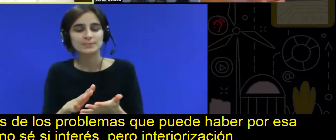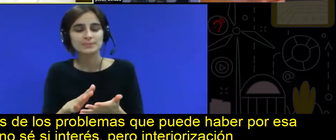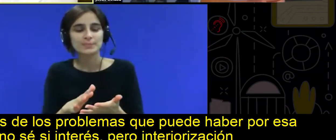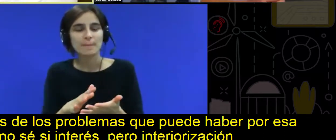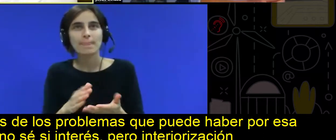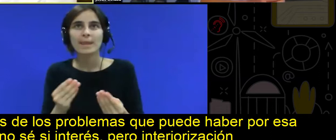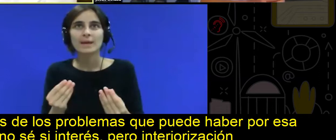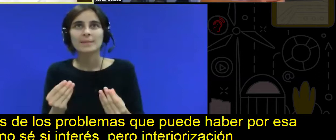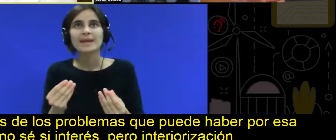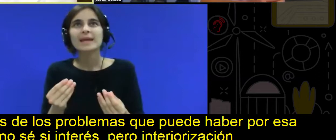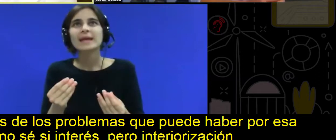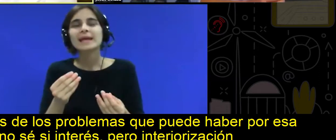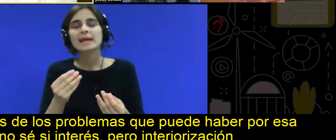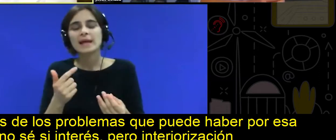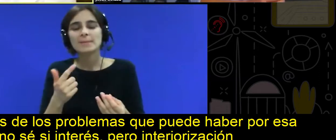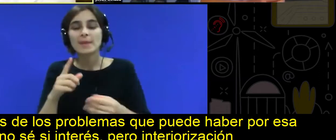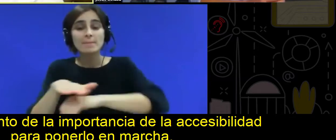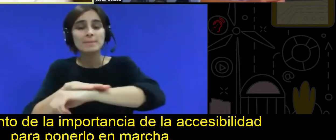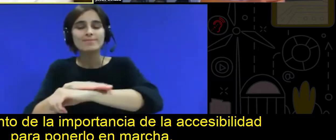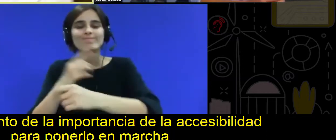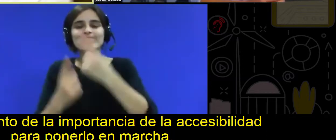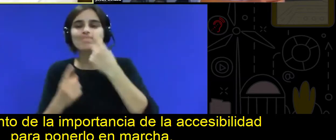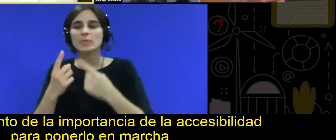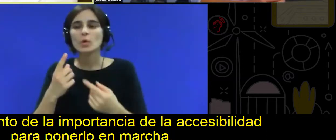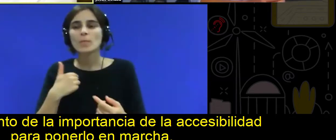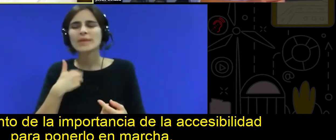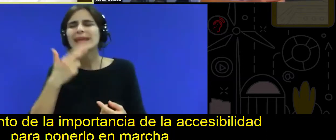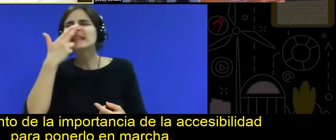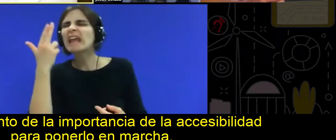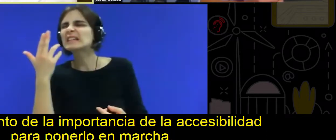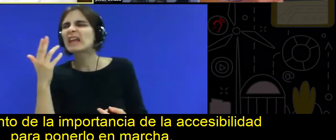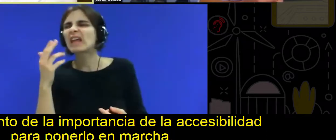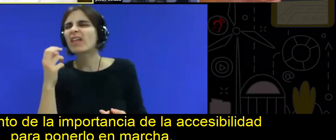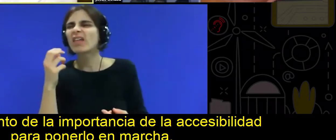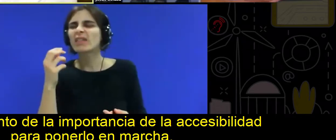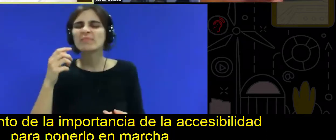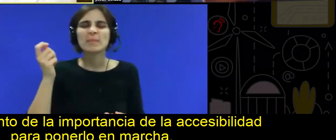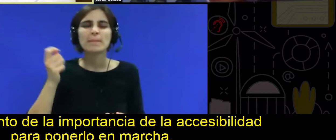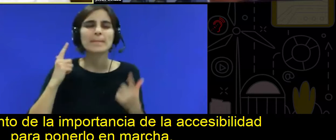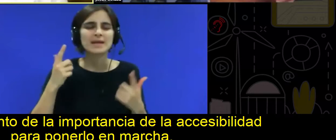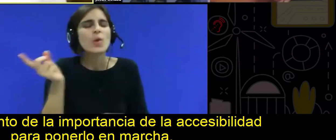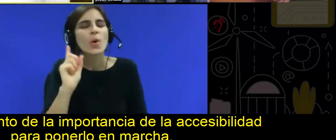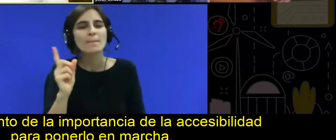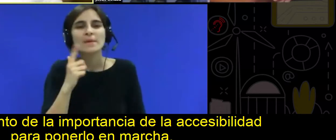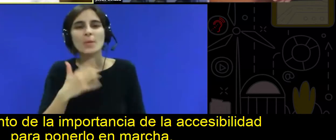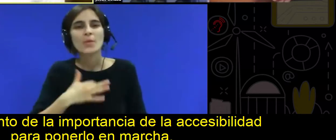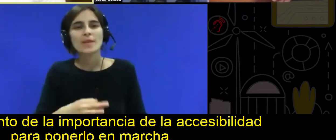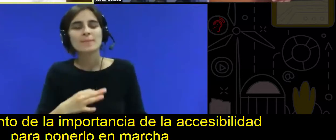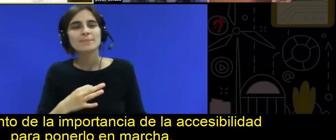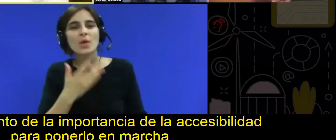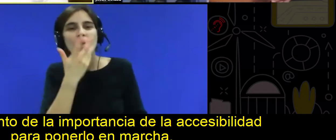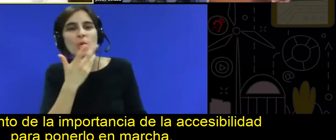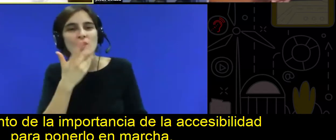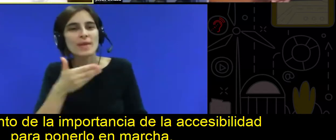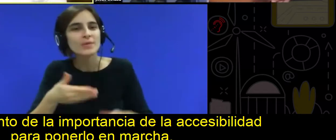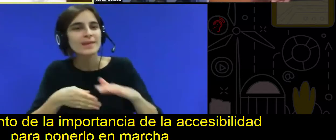no sé si interés, pero interiorización y conocimiento de la importancia de la accesibilidad para